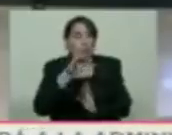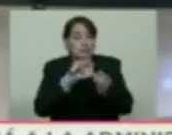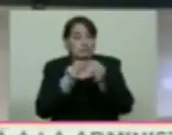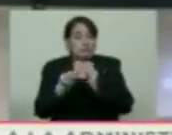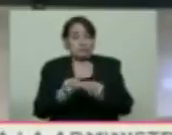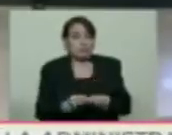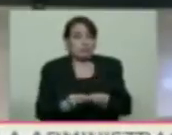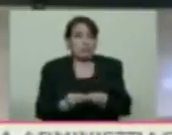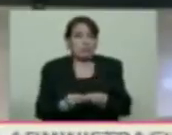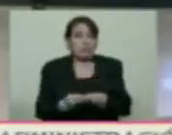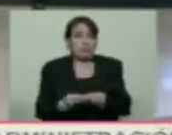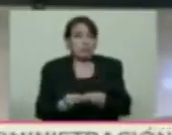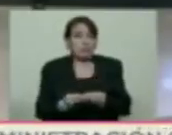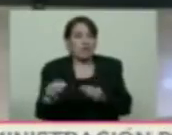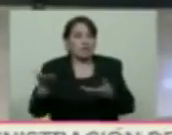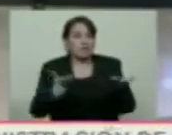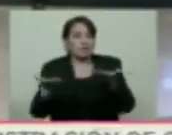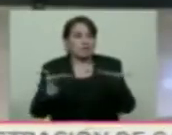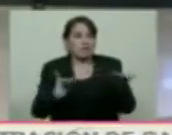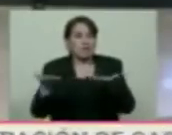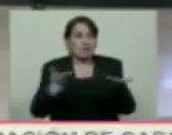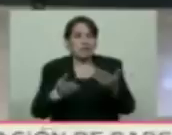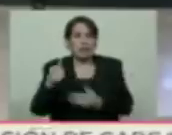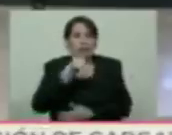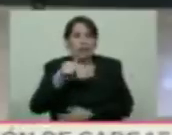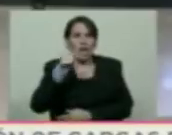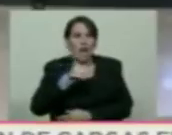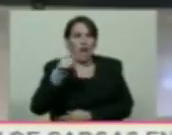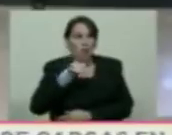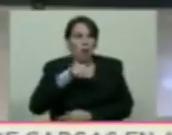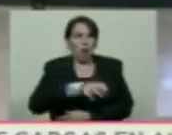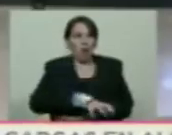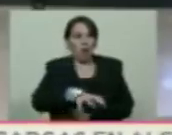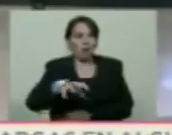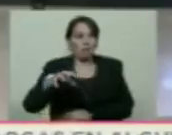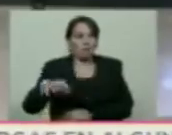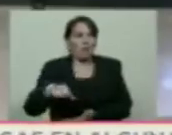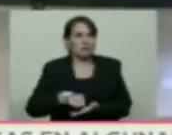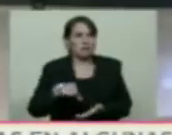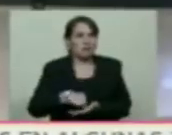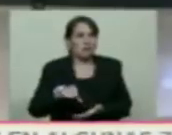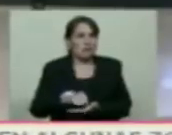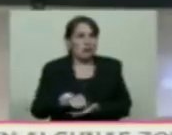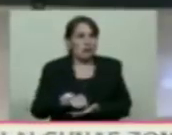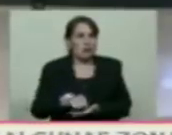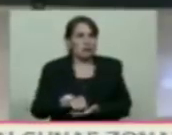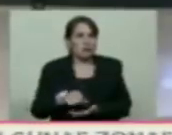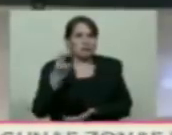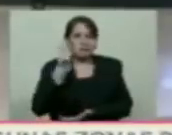forma paulatina el servicio de distribución del agua en los estados de la región central, oriente y occidente del país.